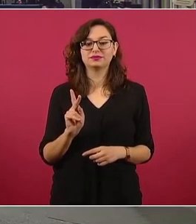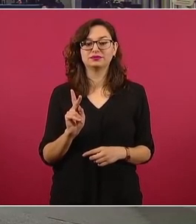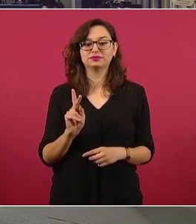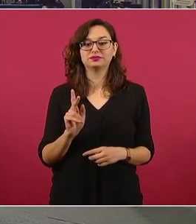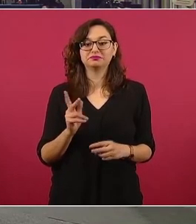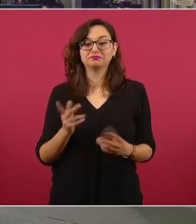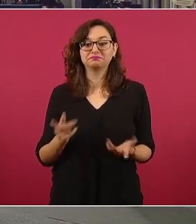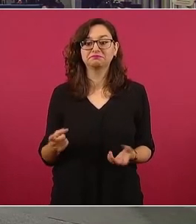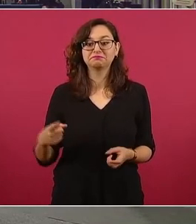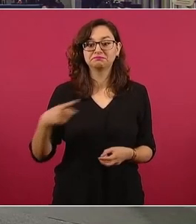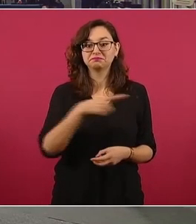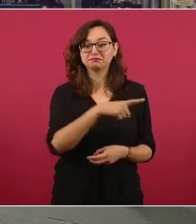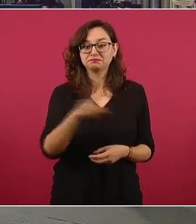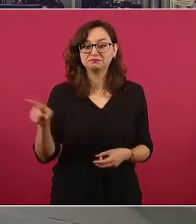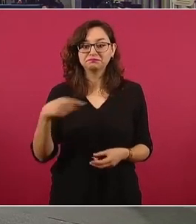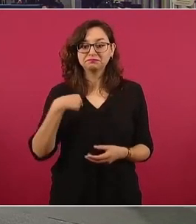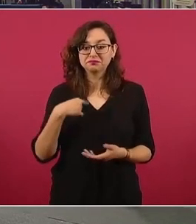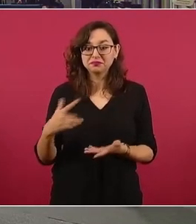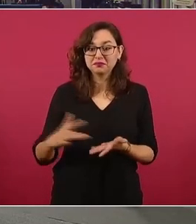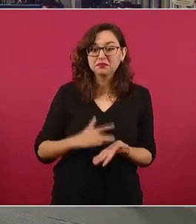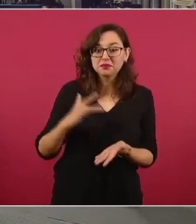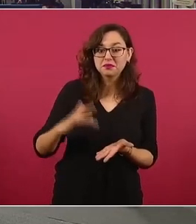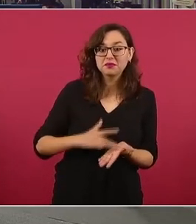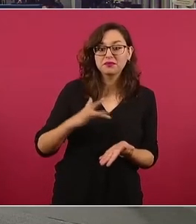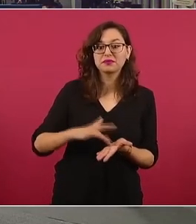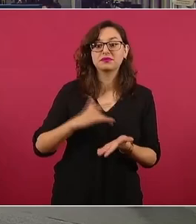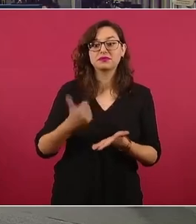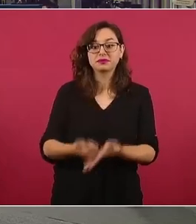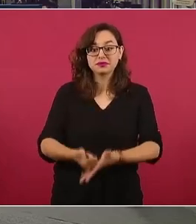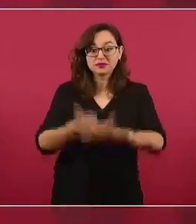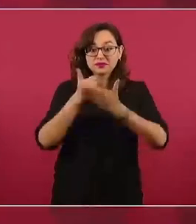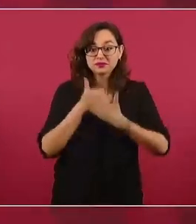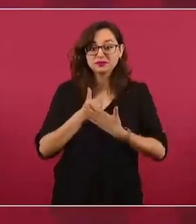me ayudan, por ejemplo,